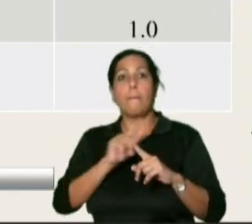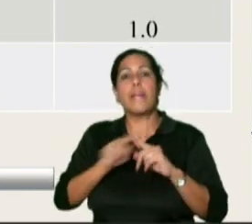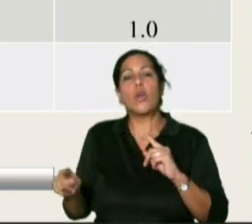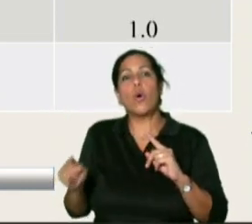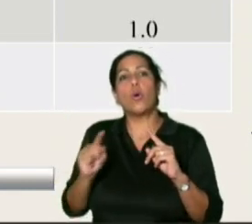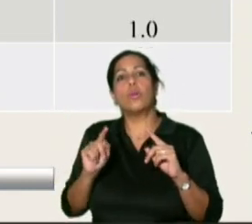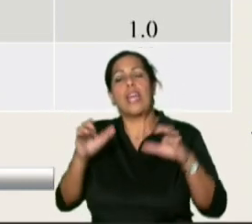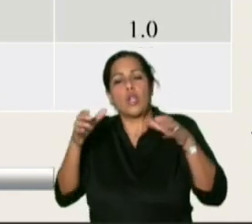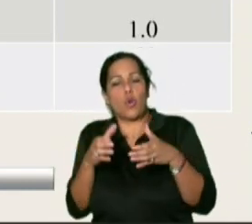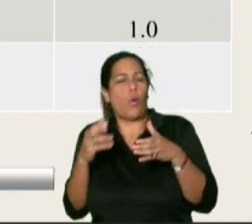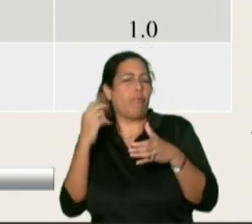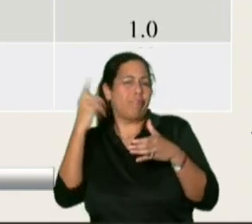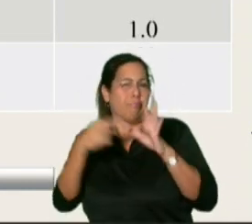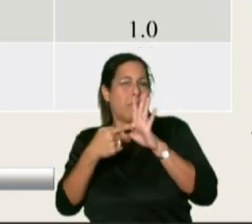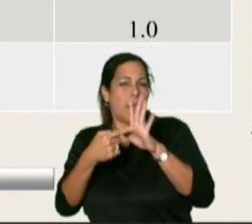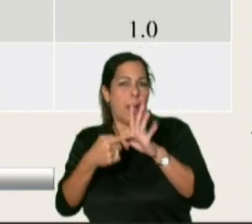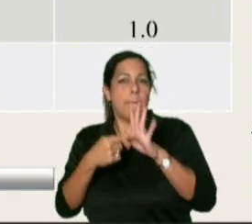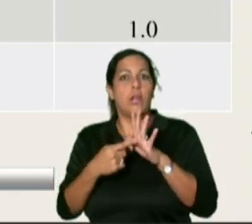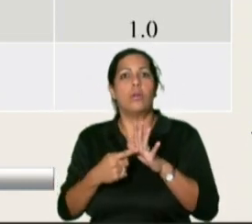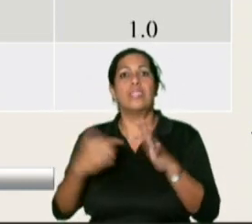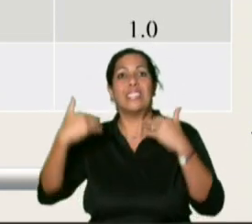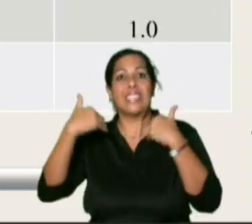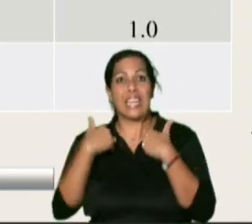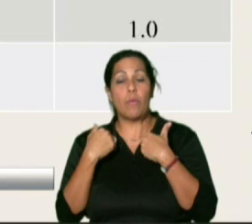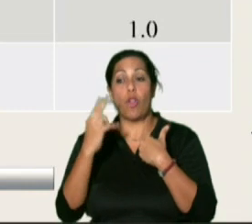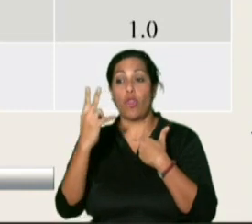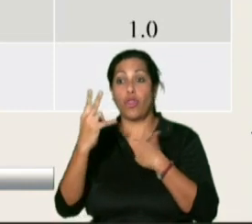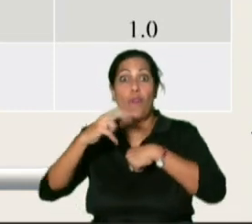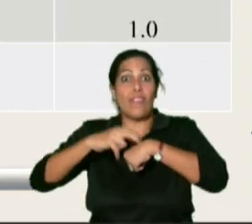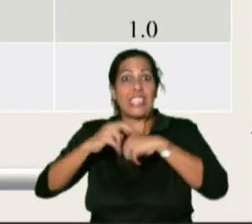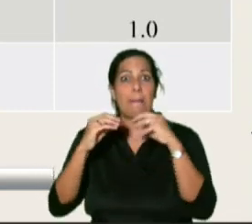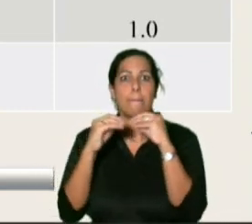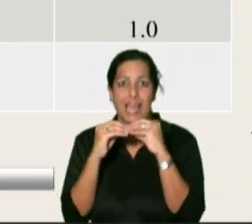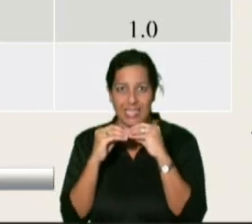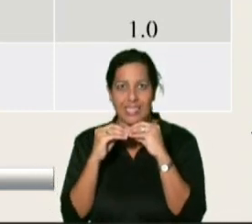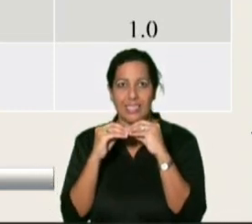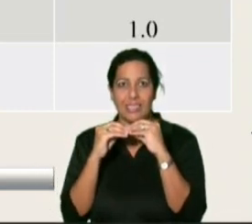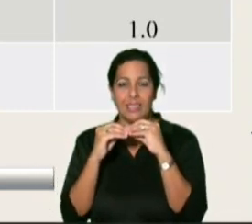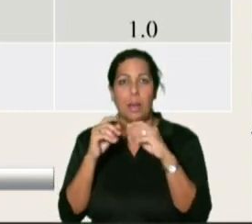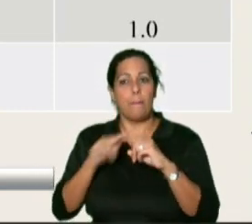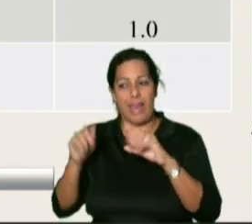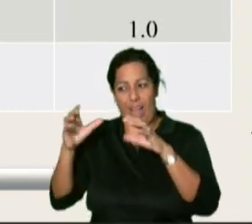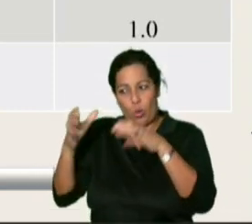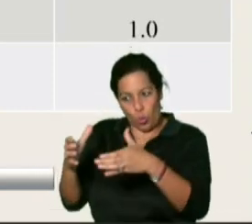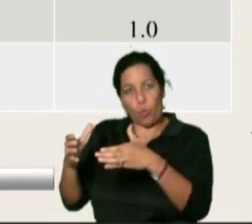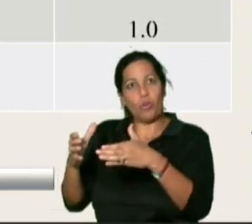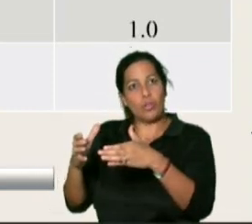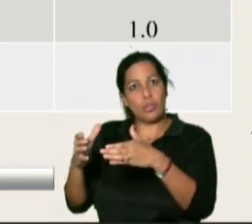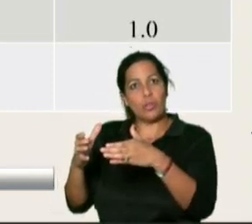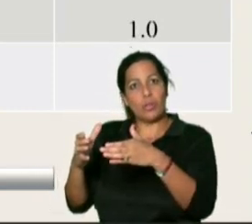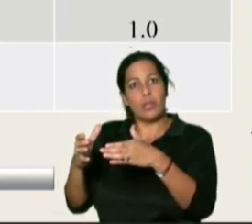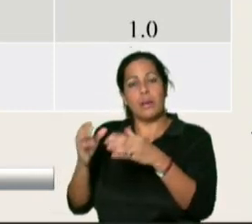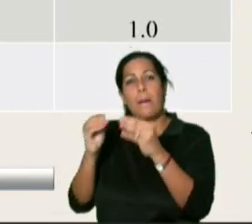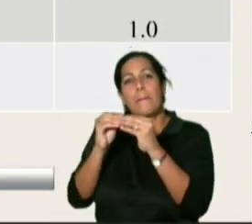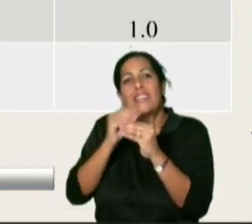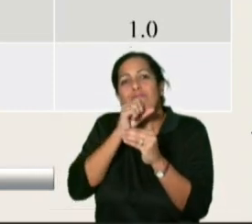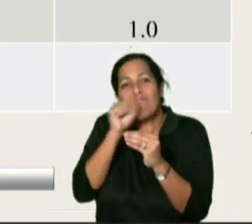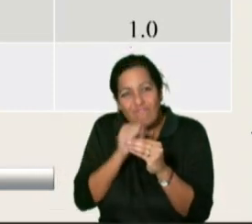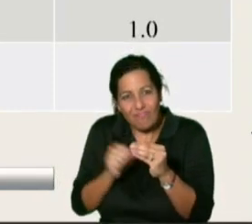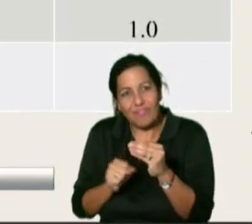como grupo de referencia, llegamos a tener 2 veces más riesgo para los grupos que son